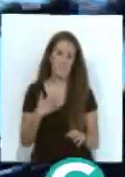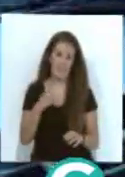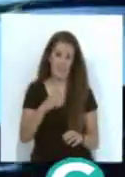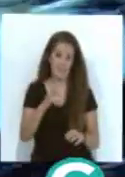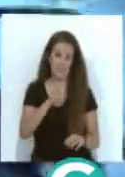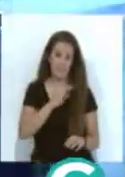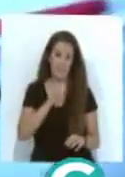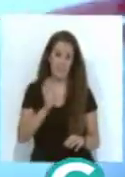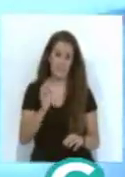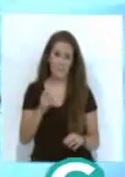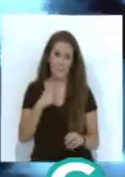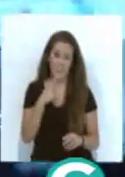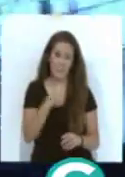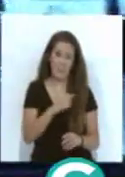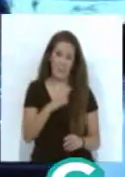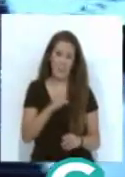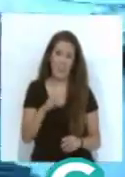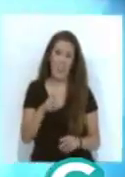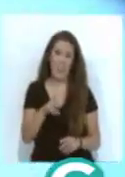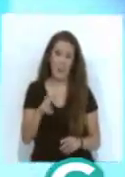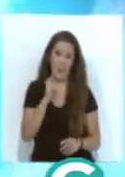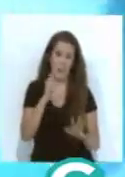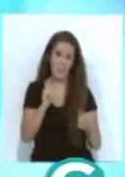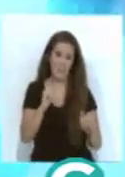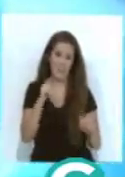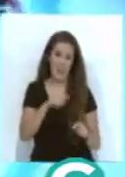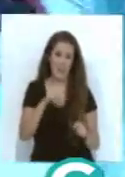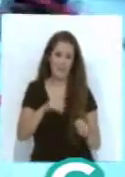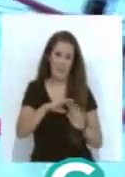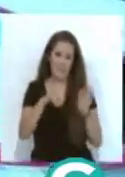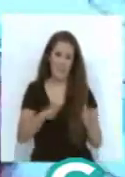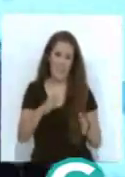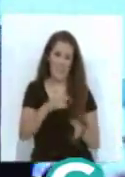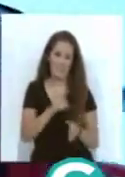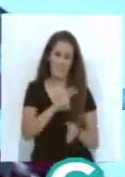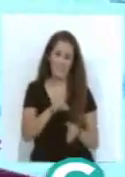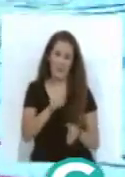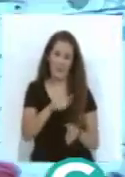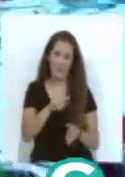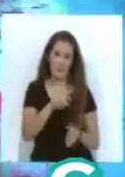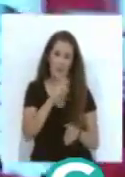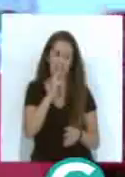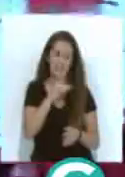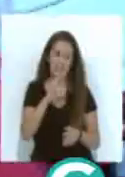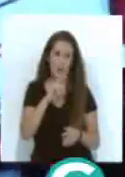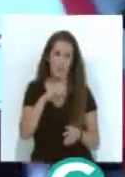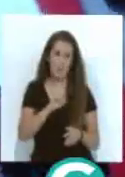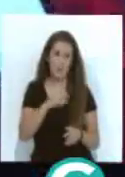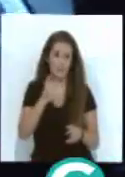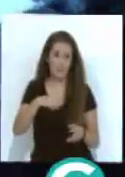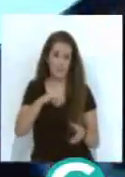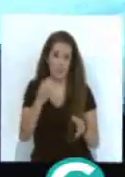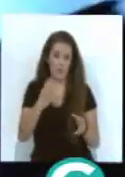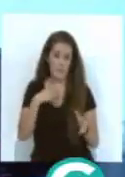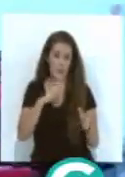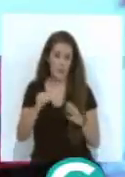Esos son los premios que sentenciaba el Selu en su despedida de ese escenario del baluarte de los mártires. Y nosotros que nos tenemos que ir